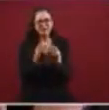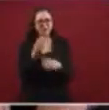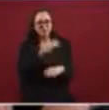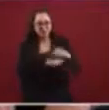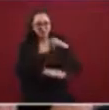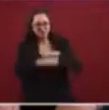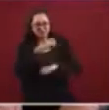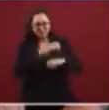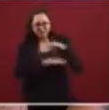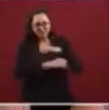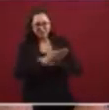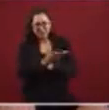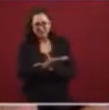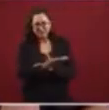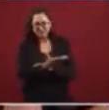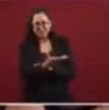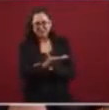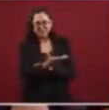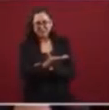empresarial